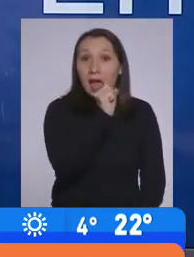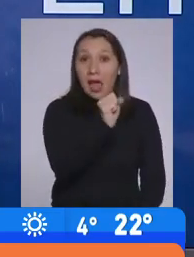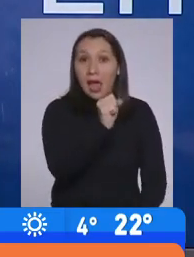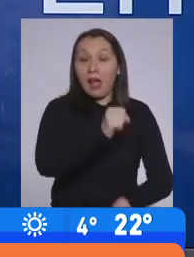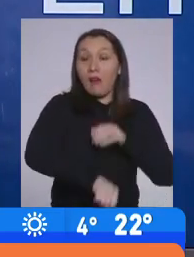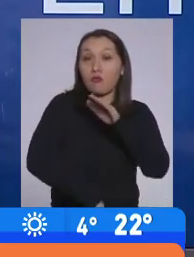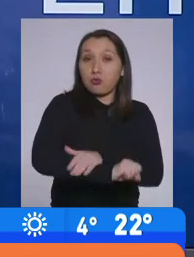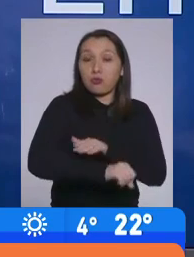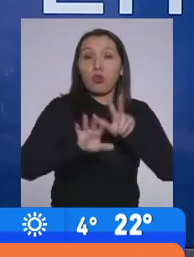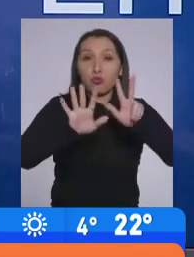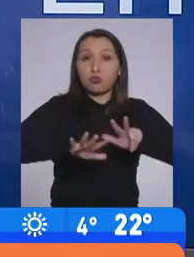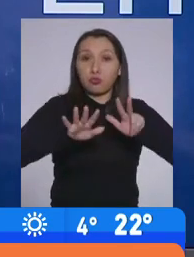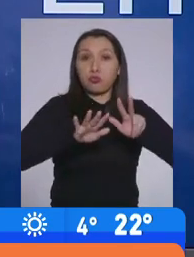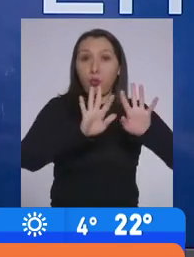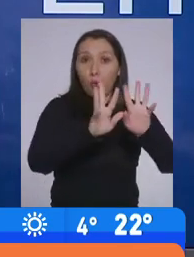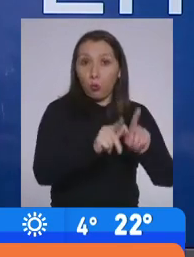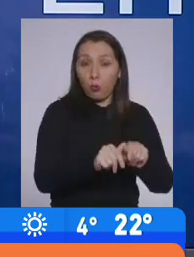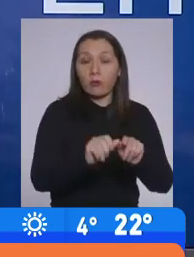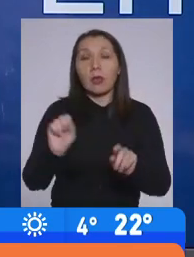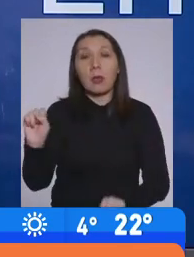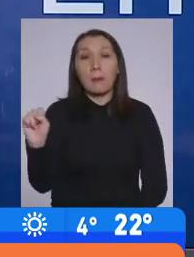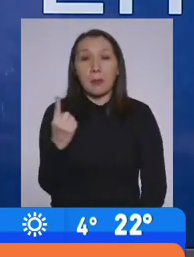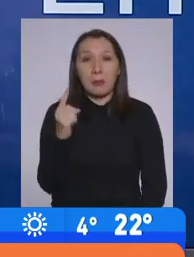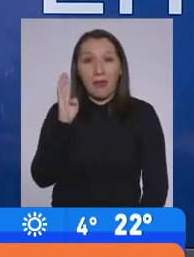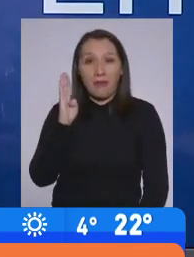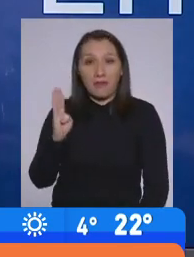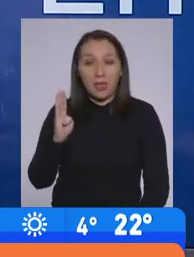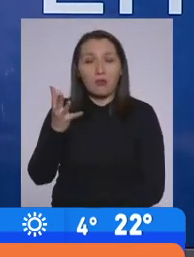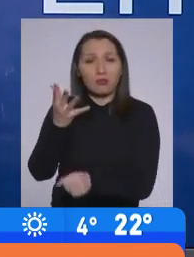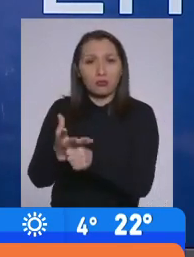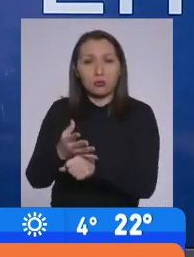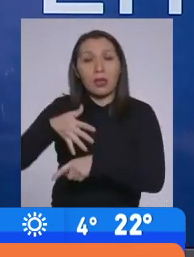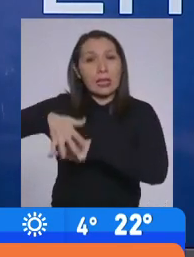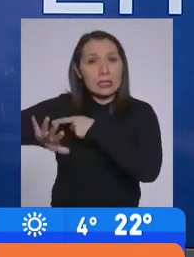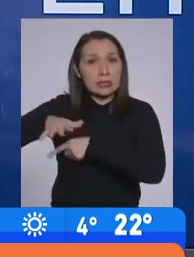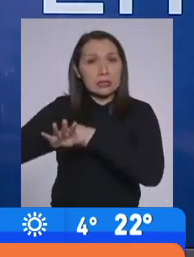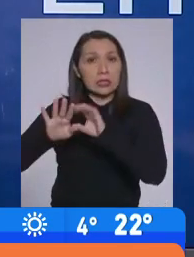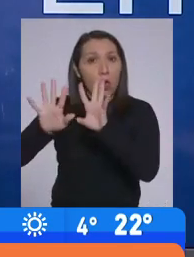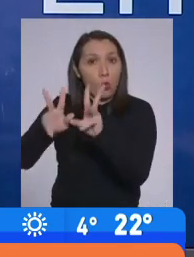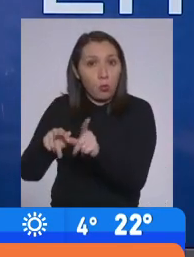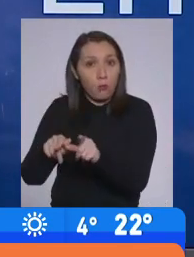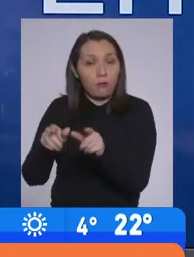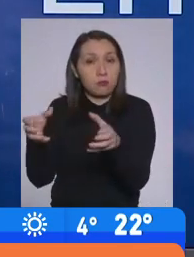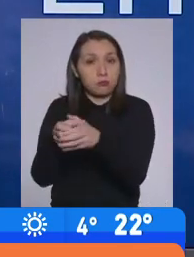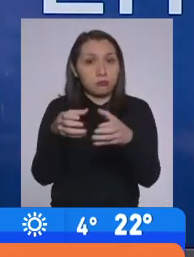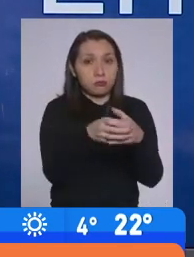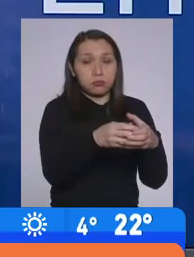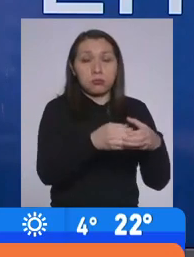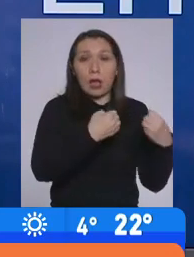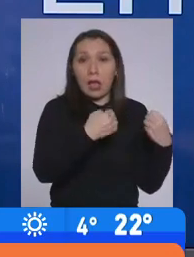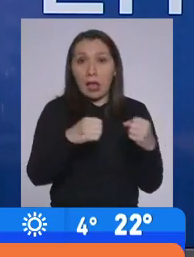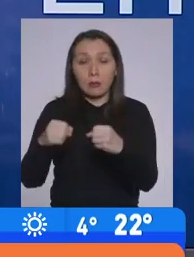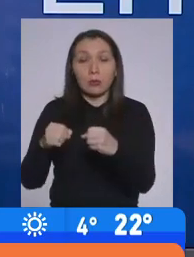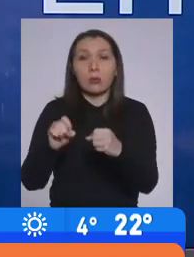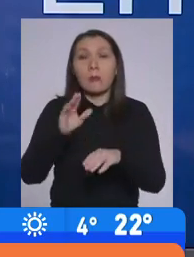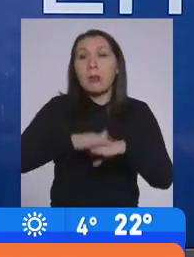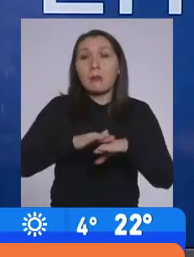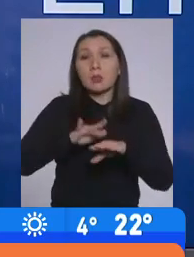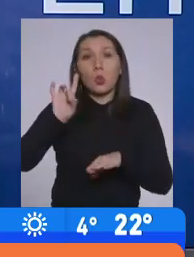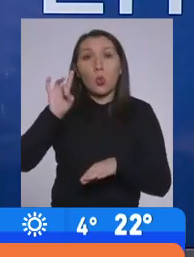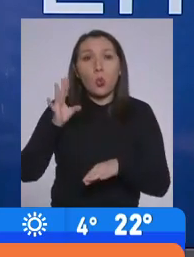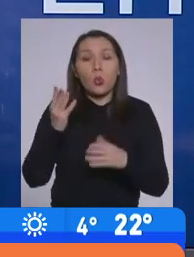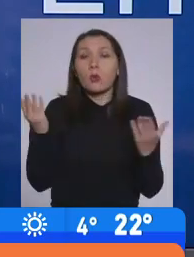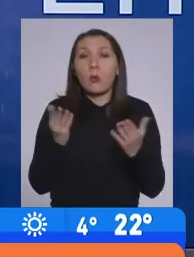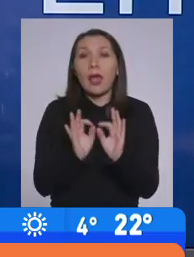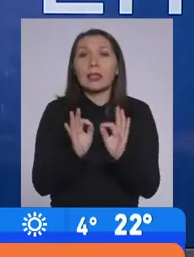que hay 18 clubes y en la primera división ve que hay 15 clubes este permiso único especial es